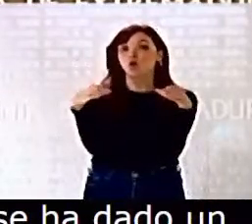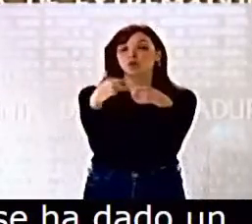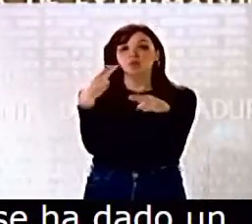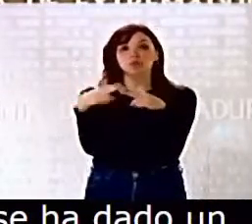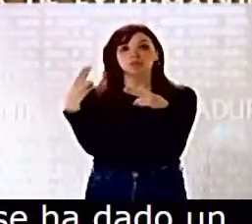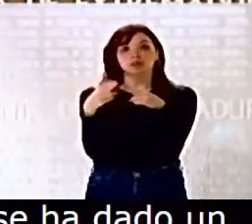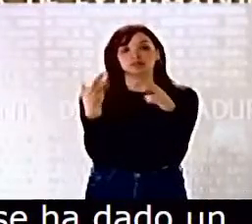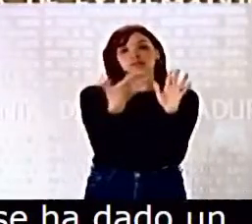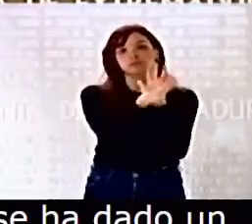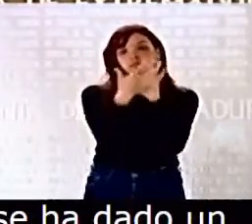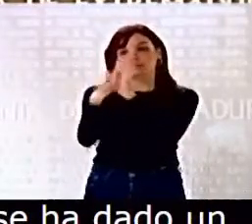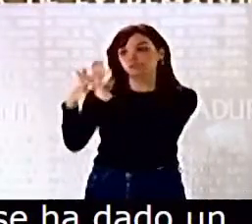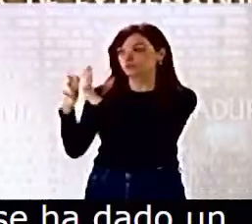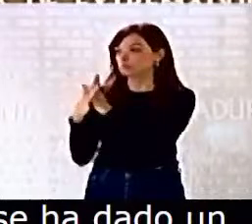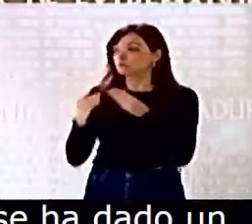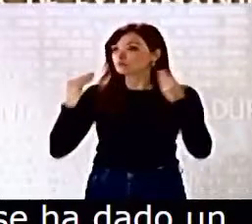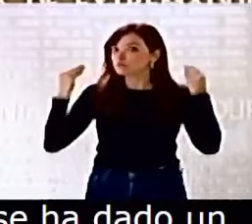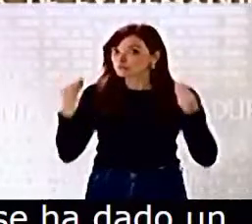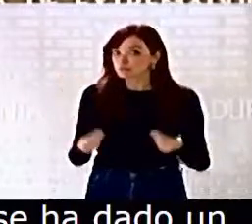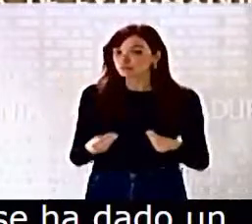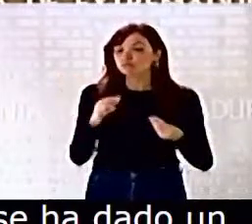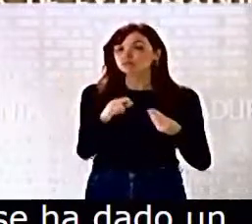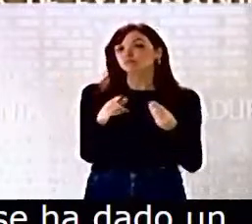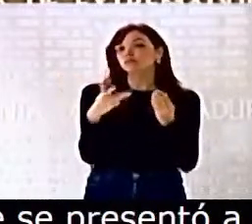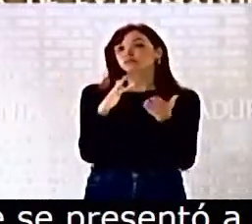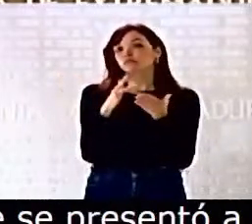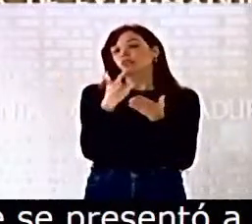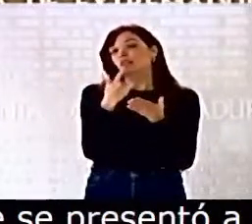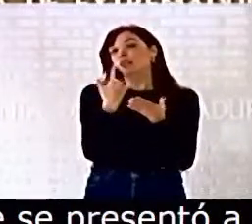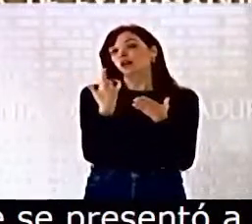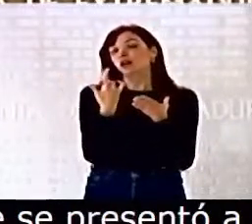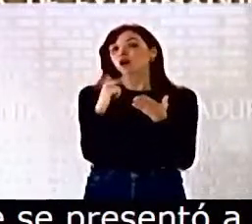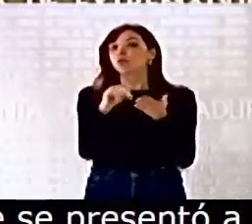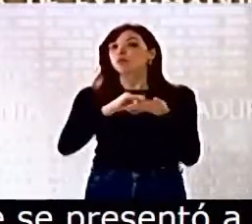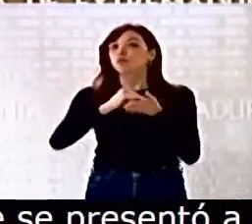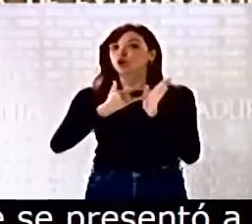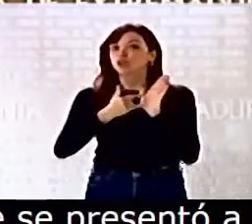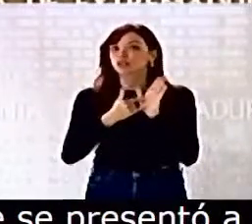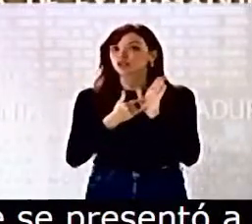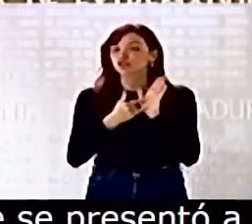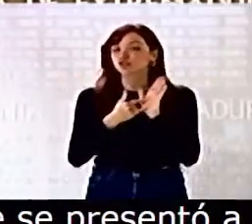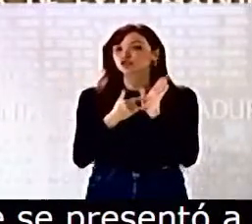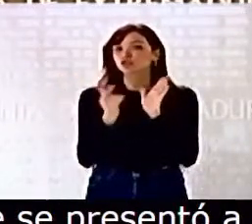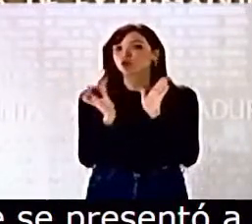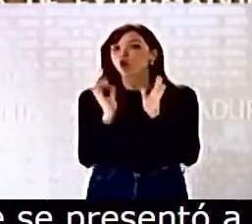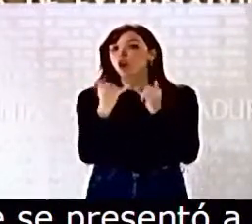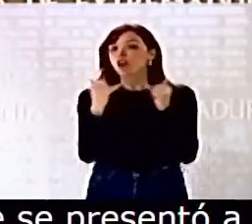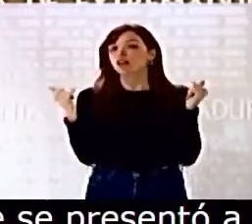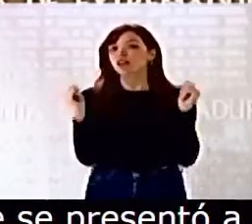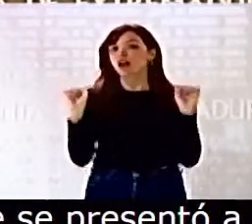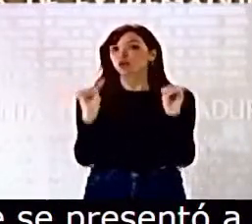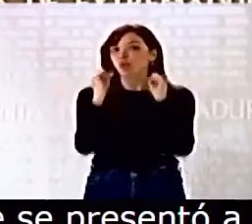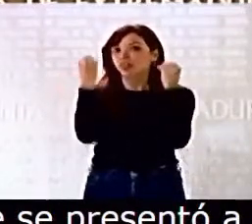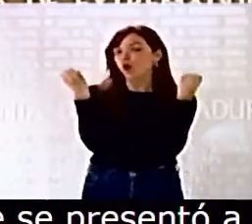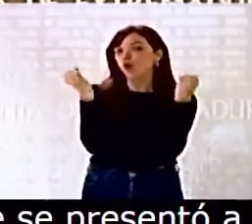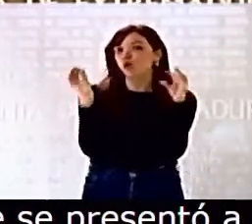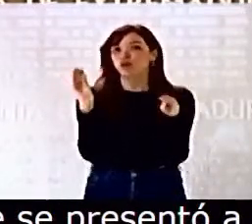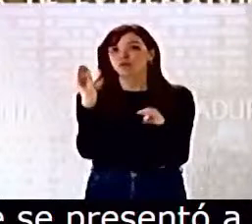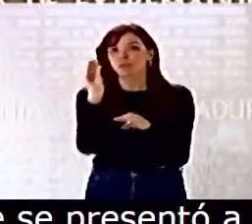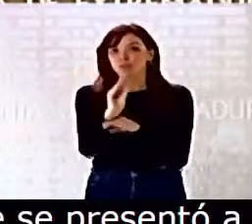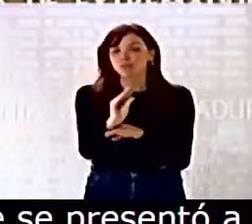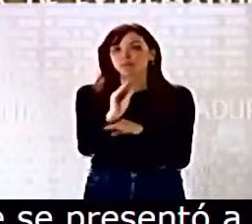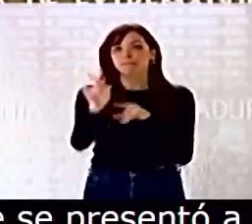parlamentarios, que traducía a proyectos, líneas de actuación, líneas de inversión